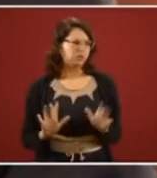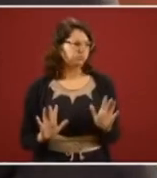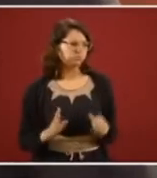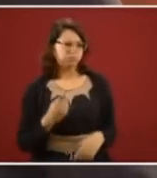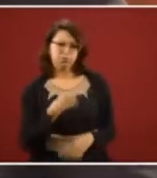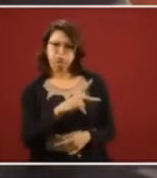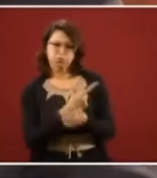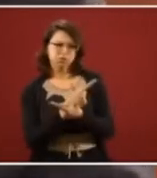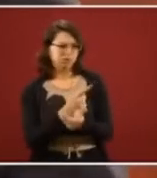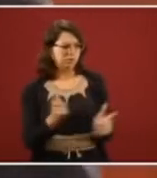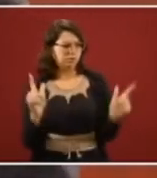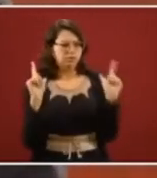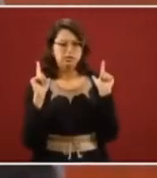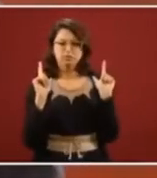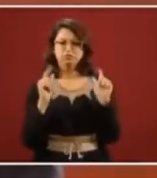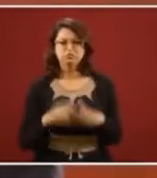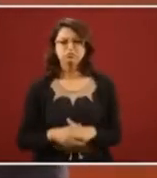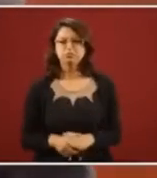pobre